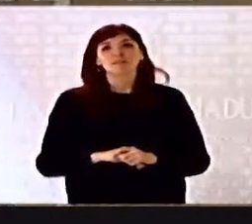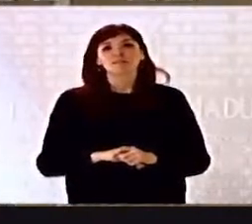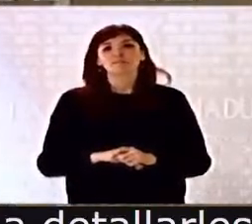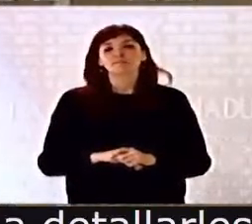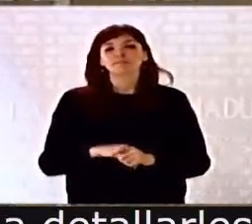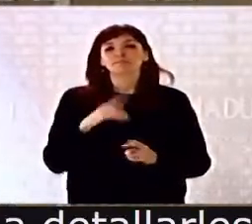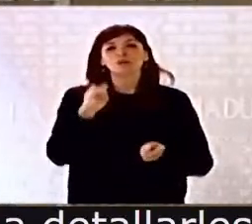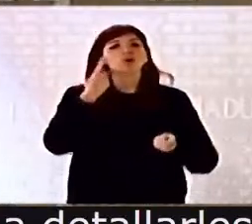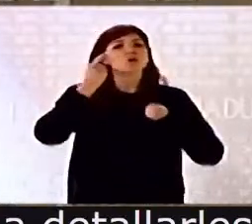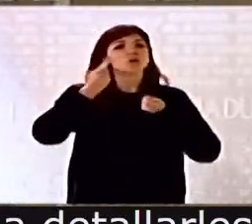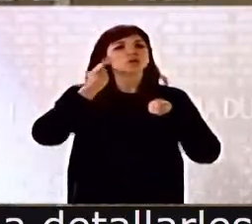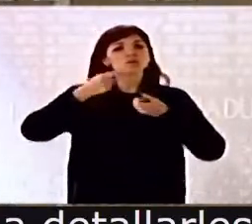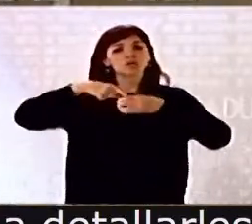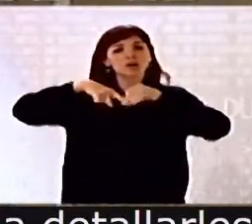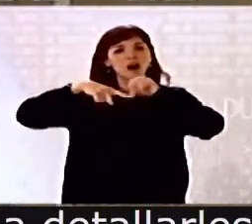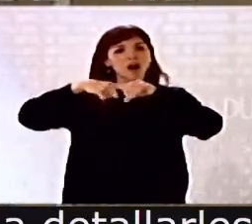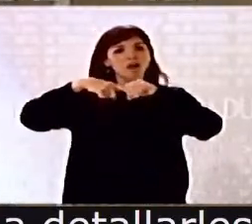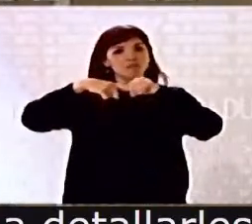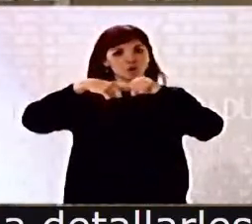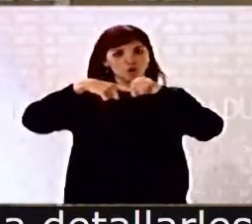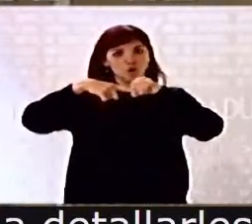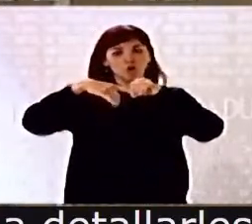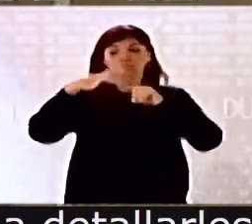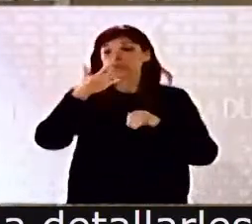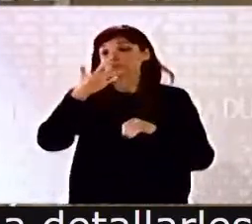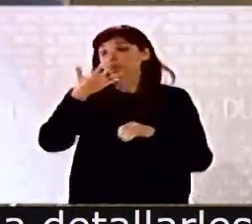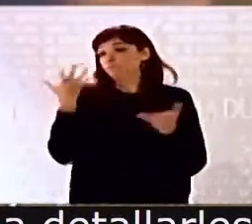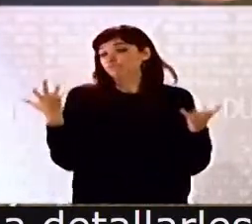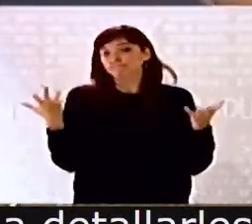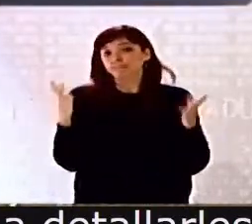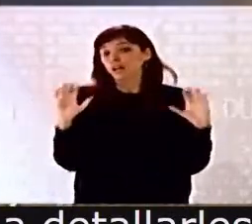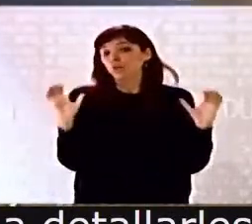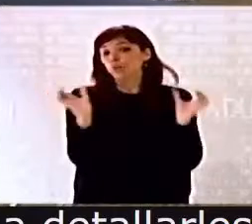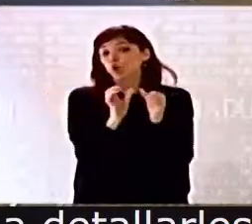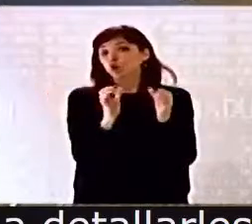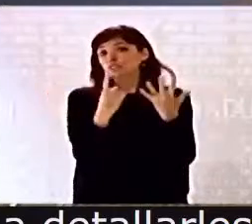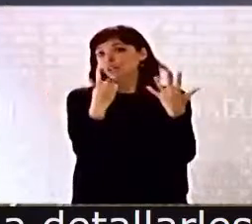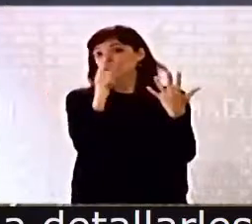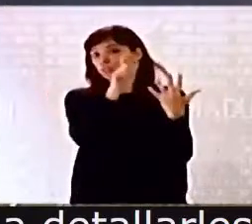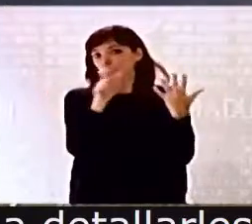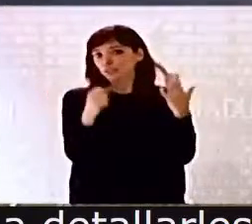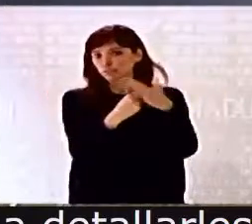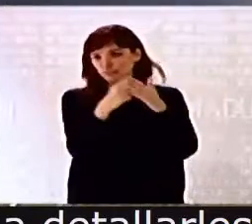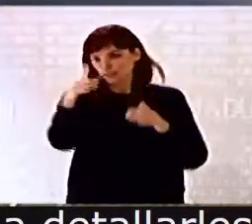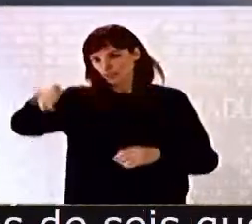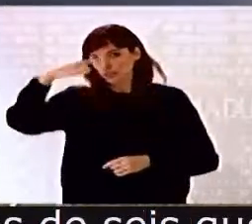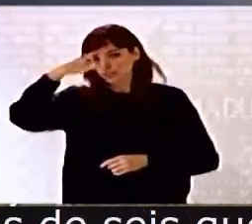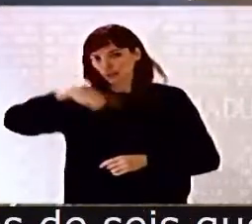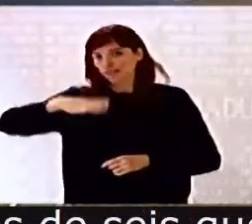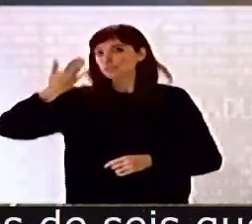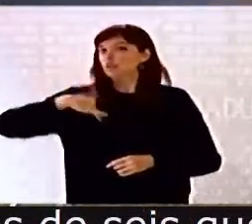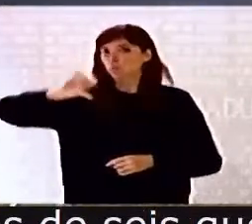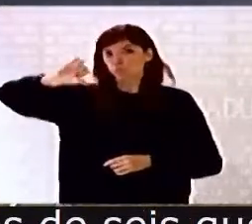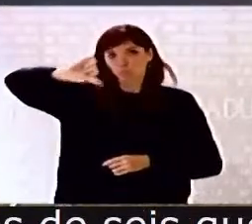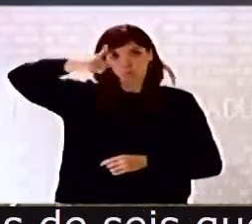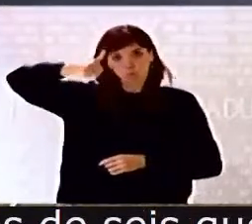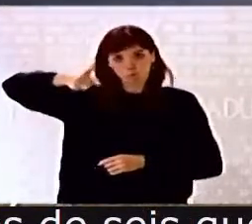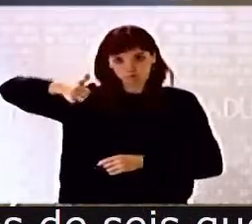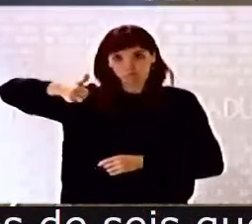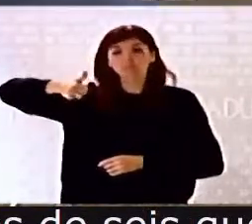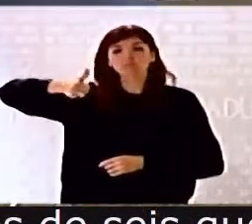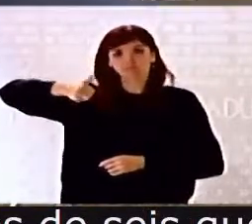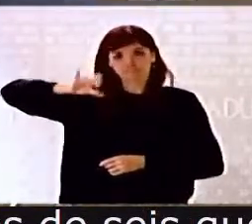Tendrán controles de aforo, es decir, reuniones de 6, que ya saben que nos la han aprobado, nos